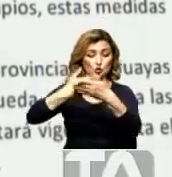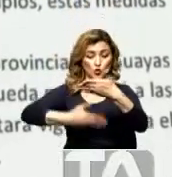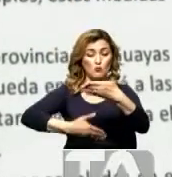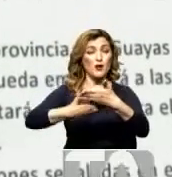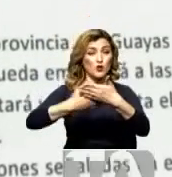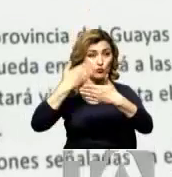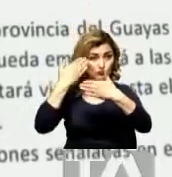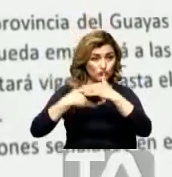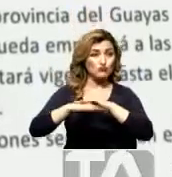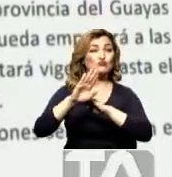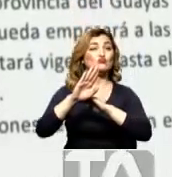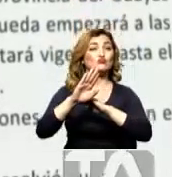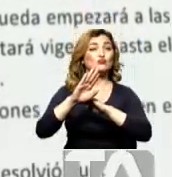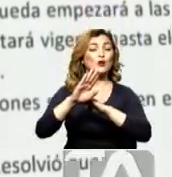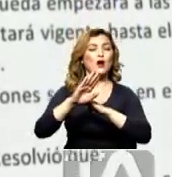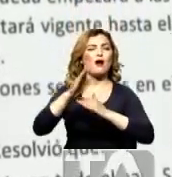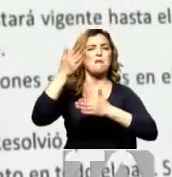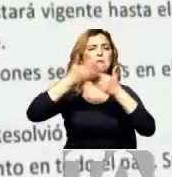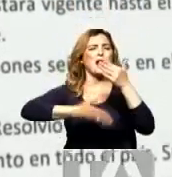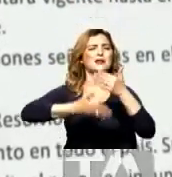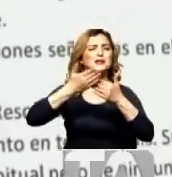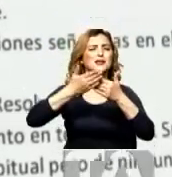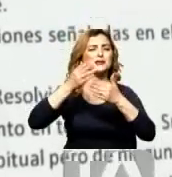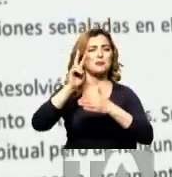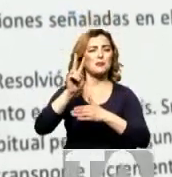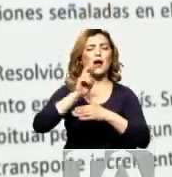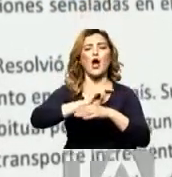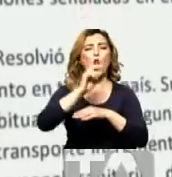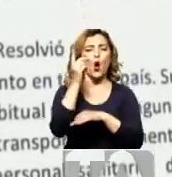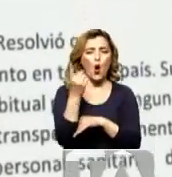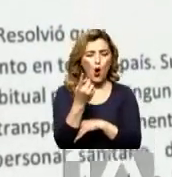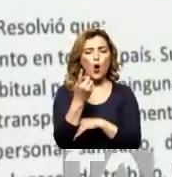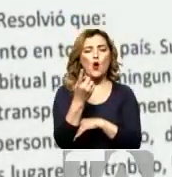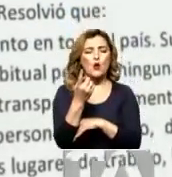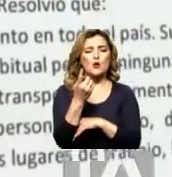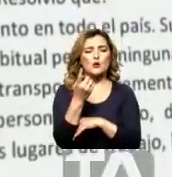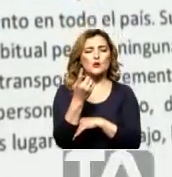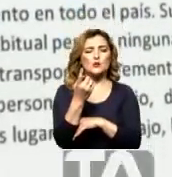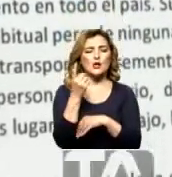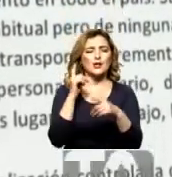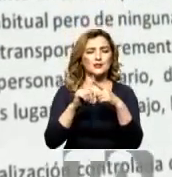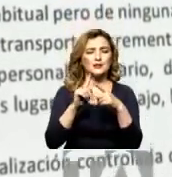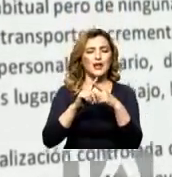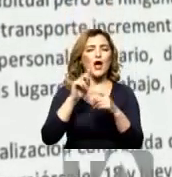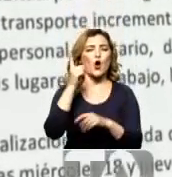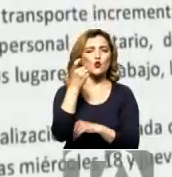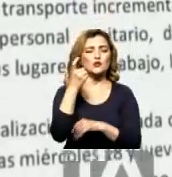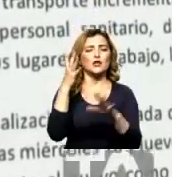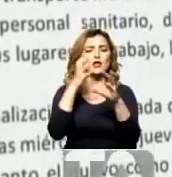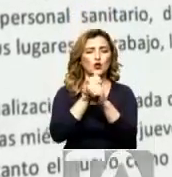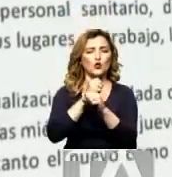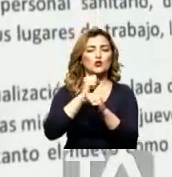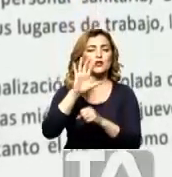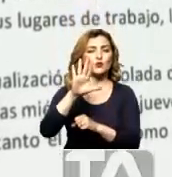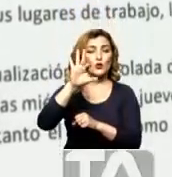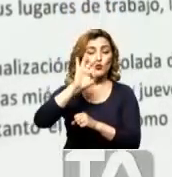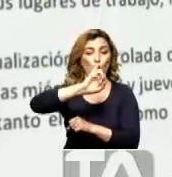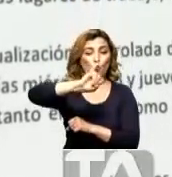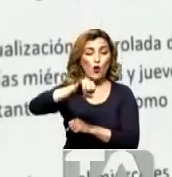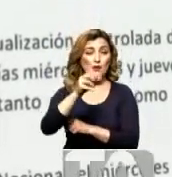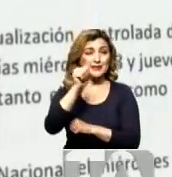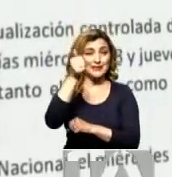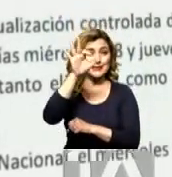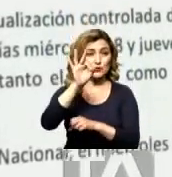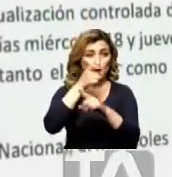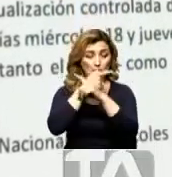que se emitió solo tendrá validez hasta las 23 horas con 59 minutos del jueves 19 de marzo y que a partir